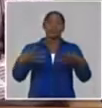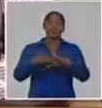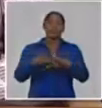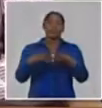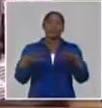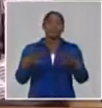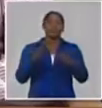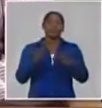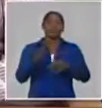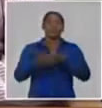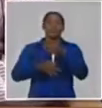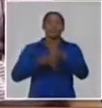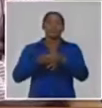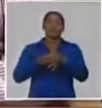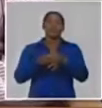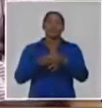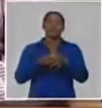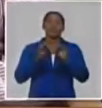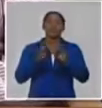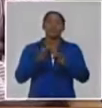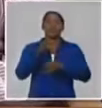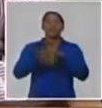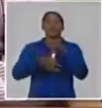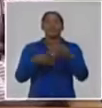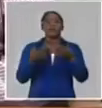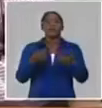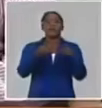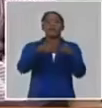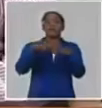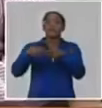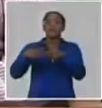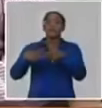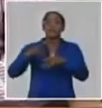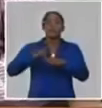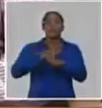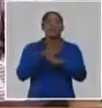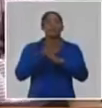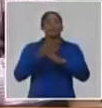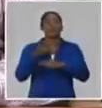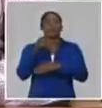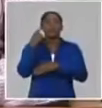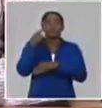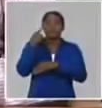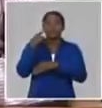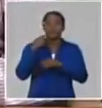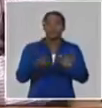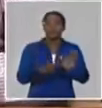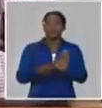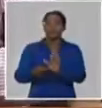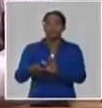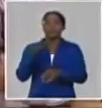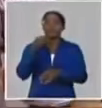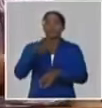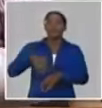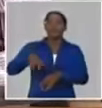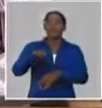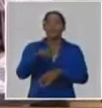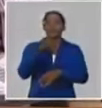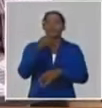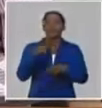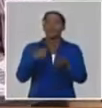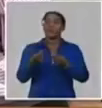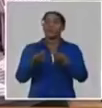a estas condiciones, y siempre debemos tener un nivel de mercancía con pequeños formatos para poder abarcar toda la diversidad